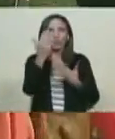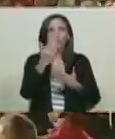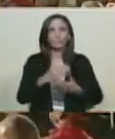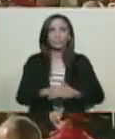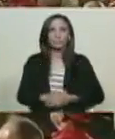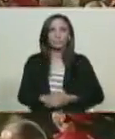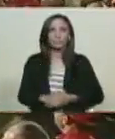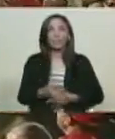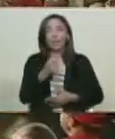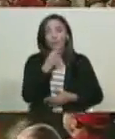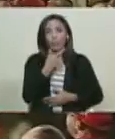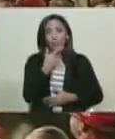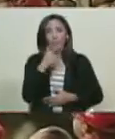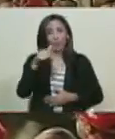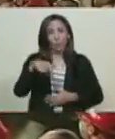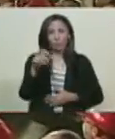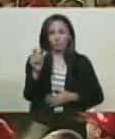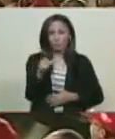La bonita Cilia, ¿verdad?